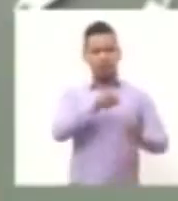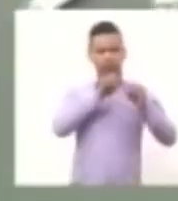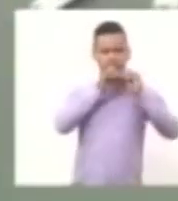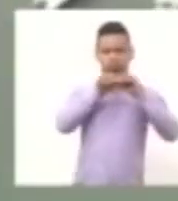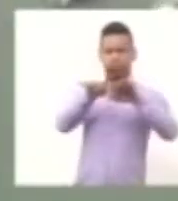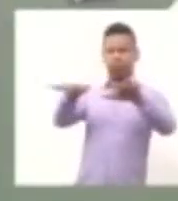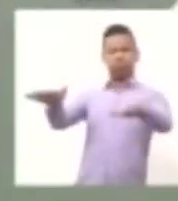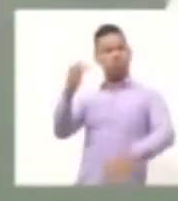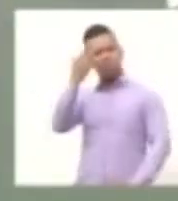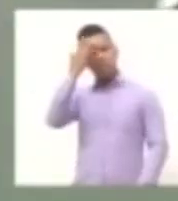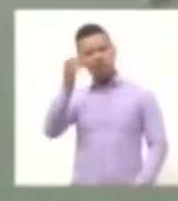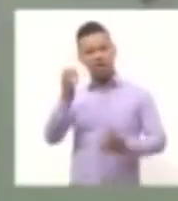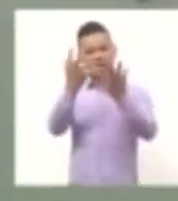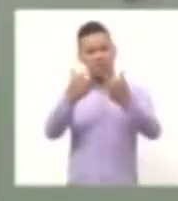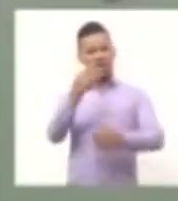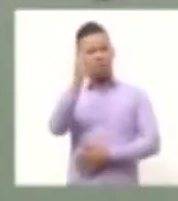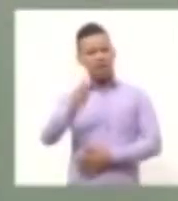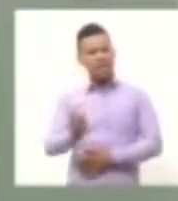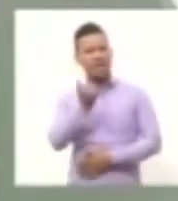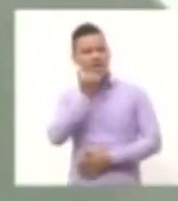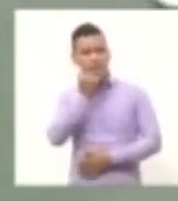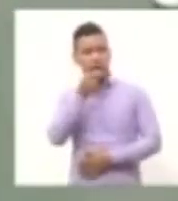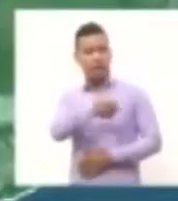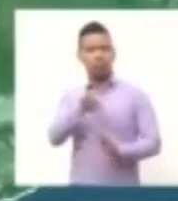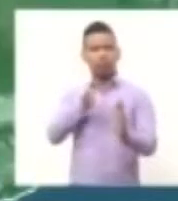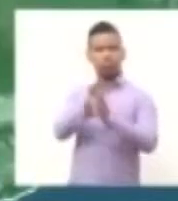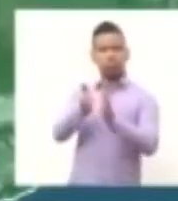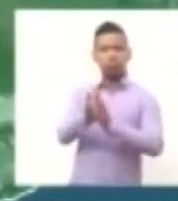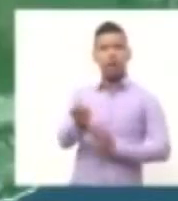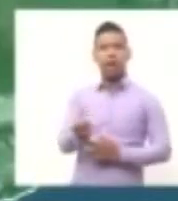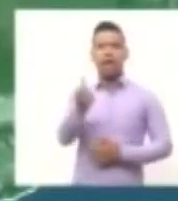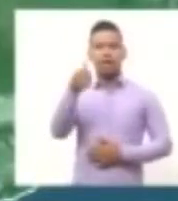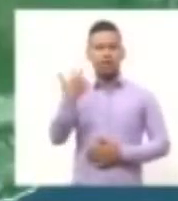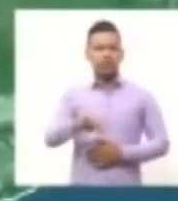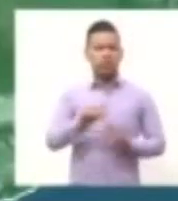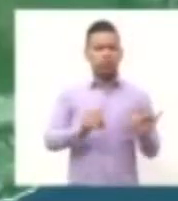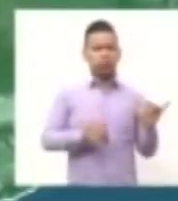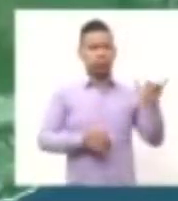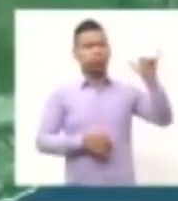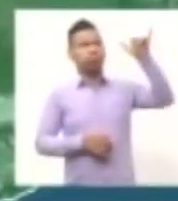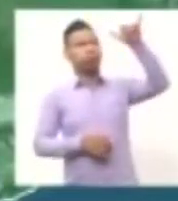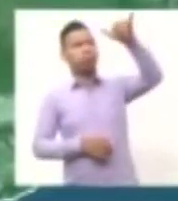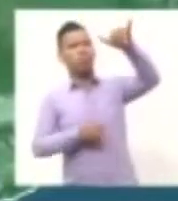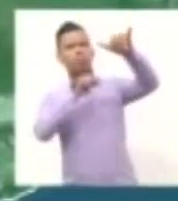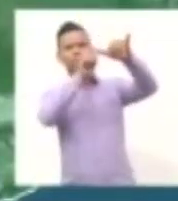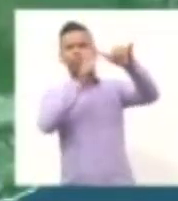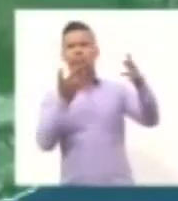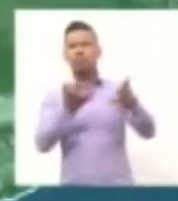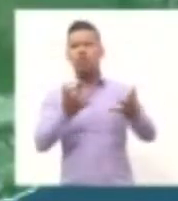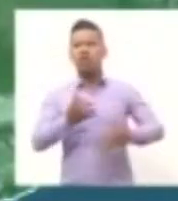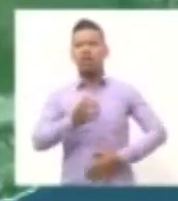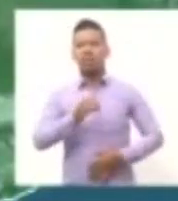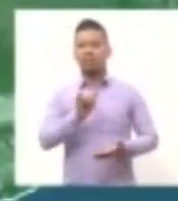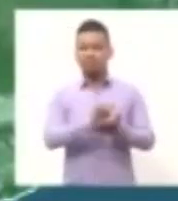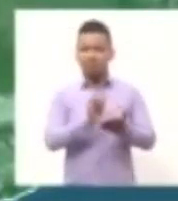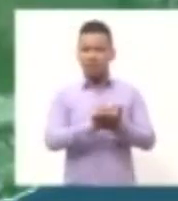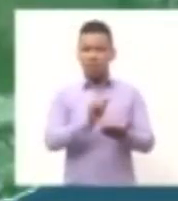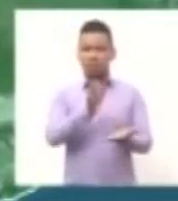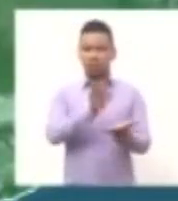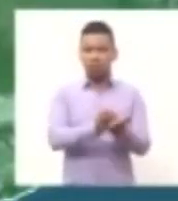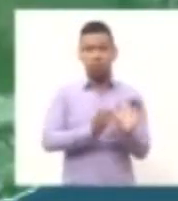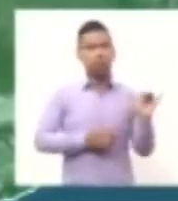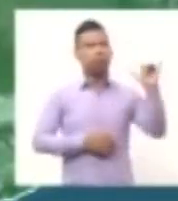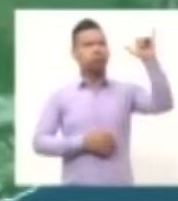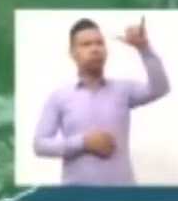en un accidente aéreo frente a la costa de Río de Janeiro. La avioneta en la que viajaba salió de Sao Paulo y se estrelló en el mar cerca a